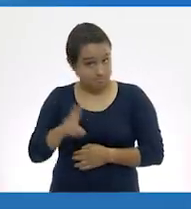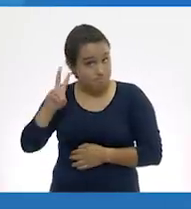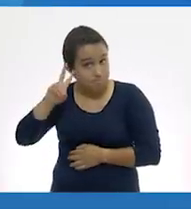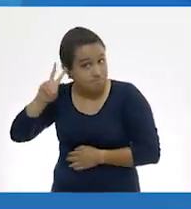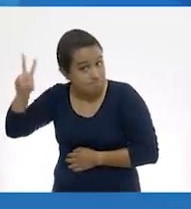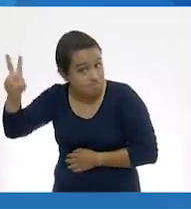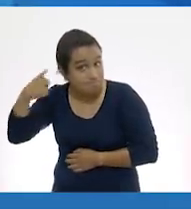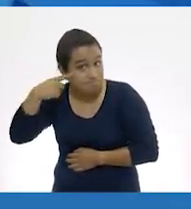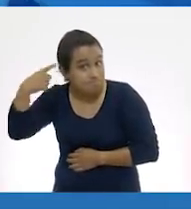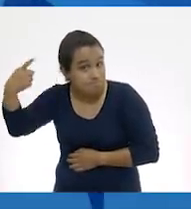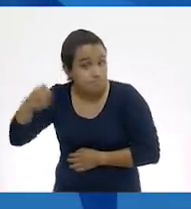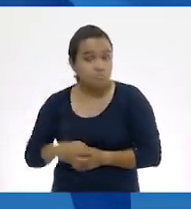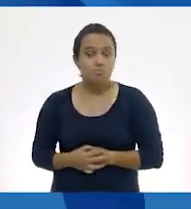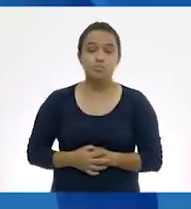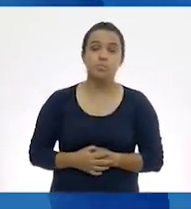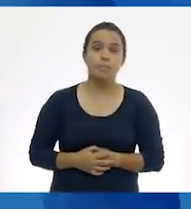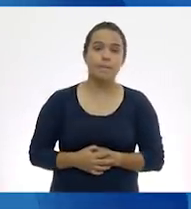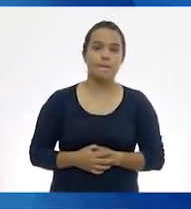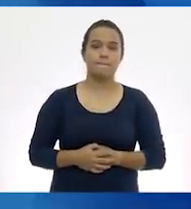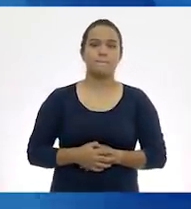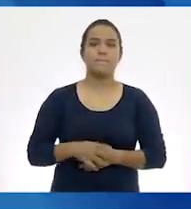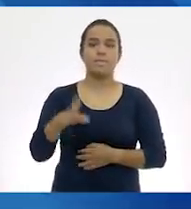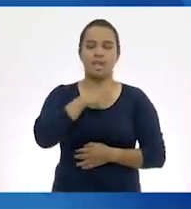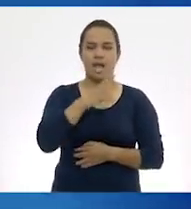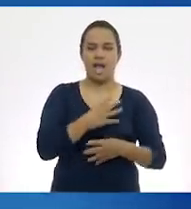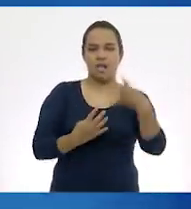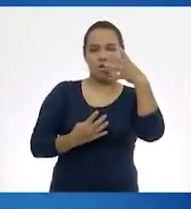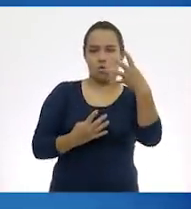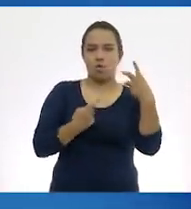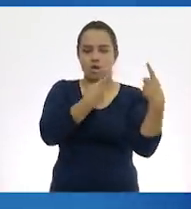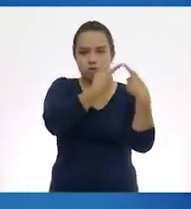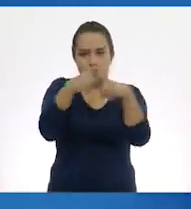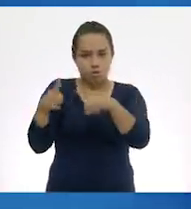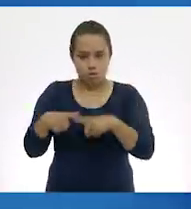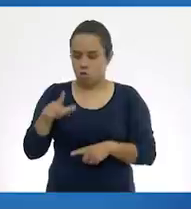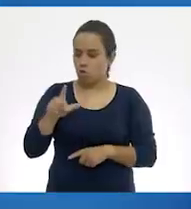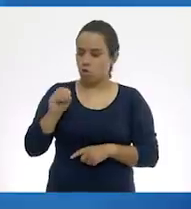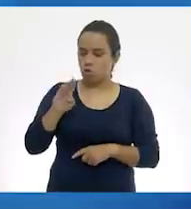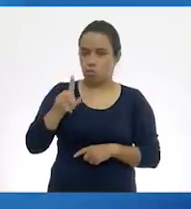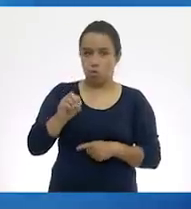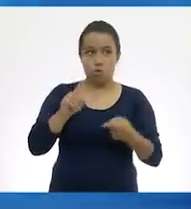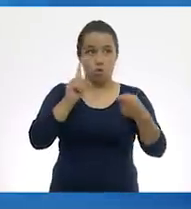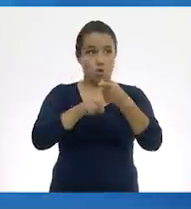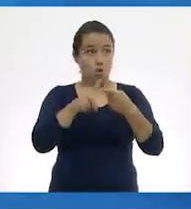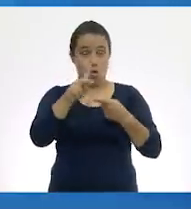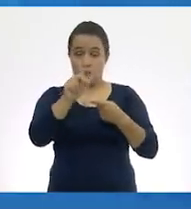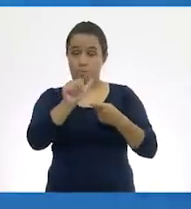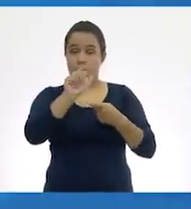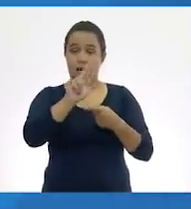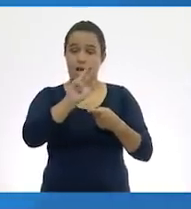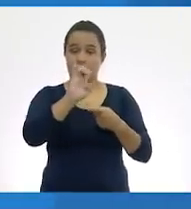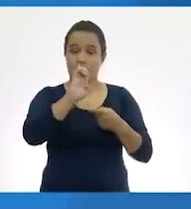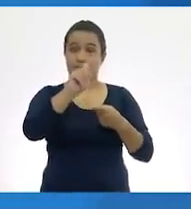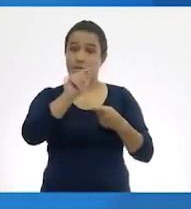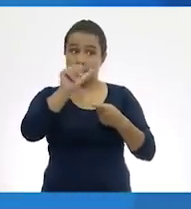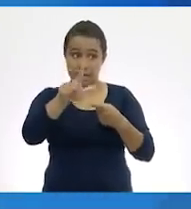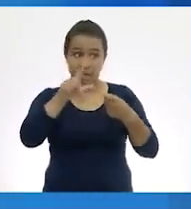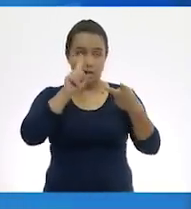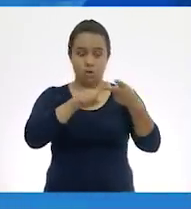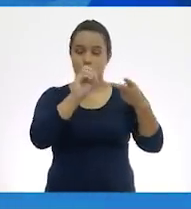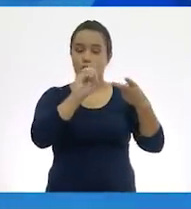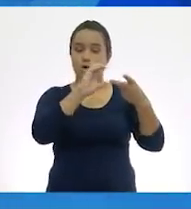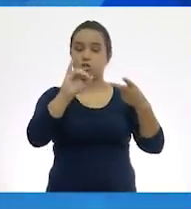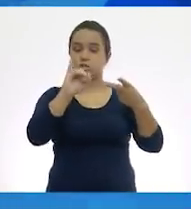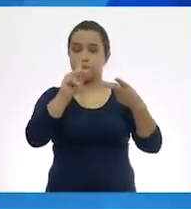viste? Ah. Y entonces tenemos 4 diferentes lóbulos. El lóbulo parietal, el lóbulo